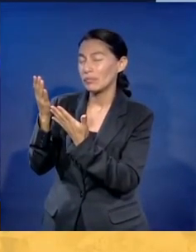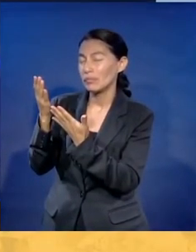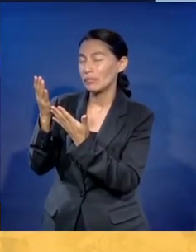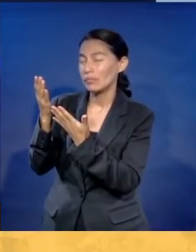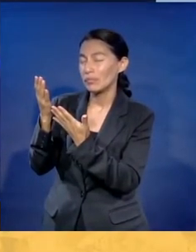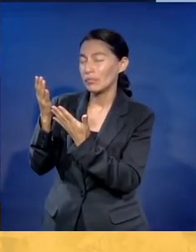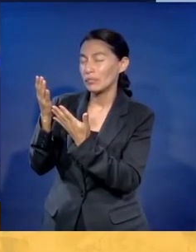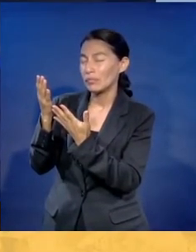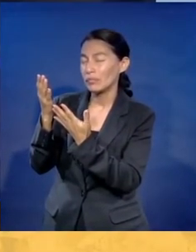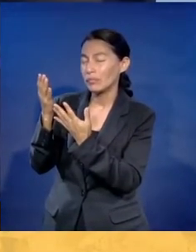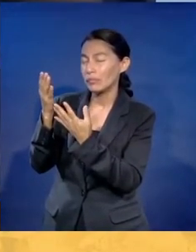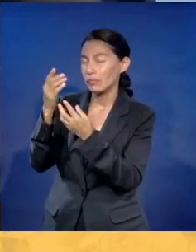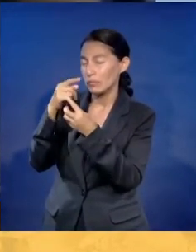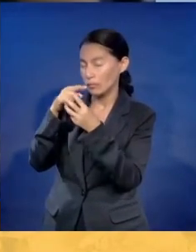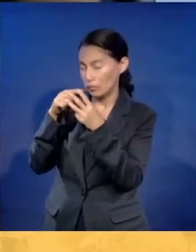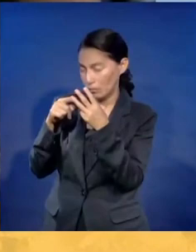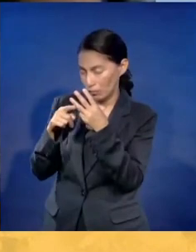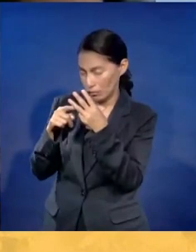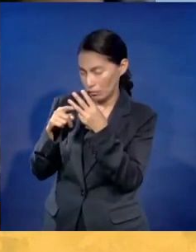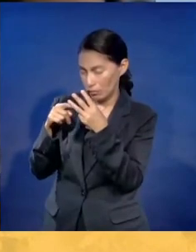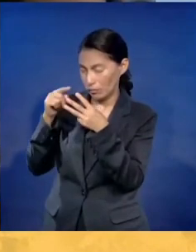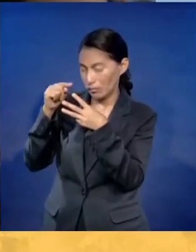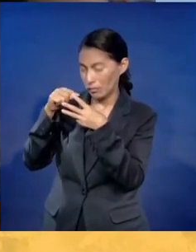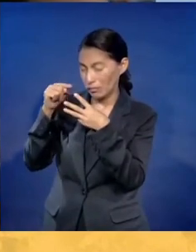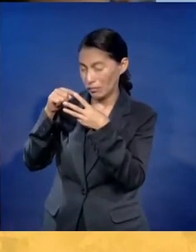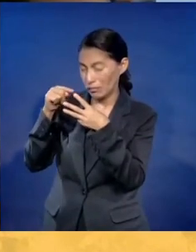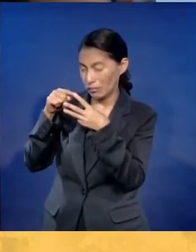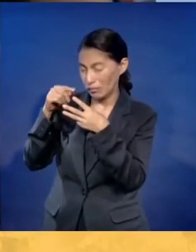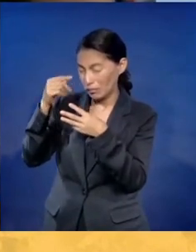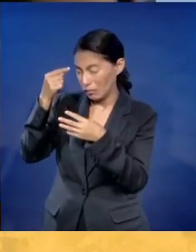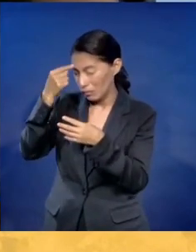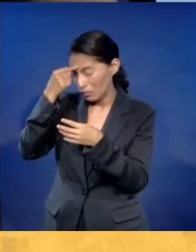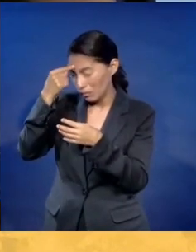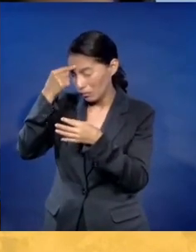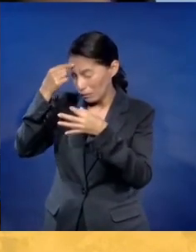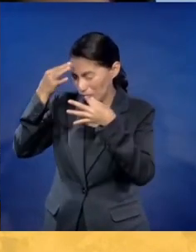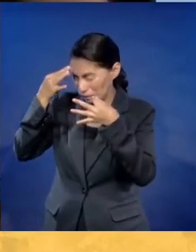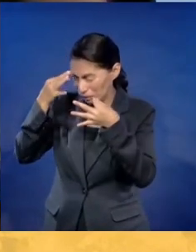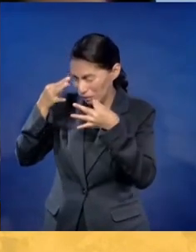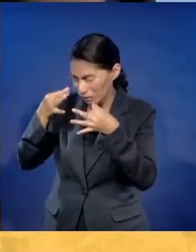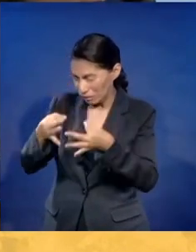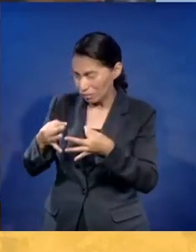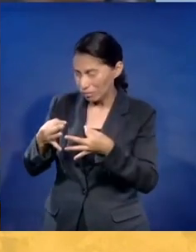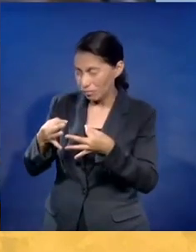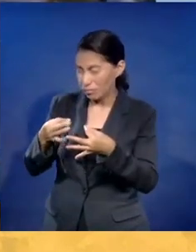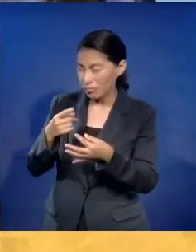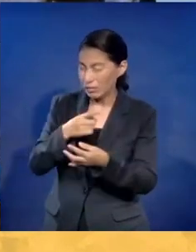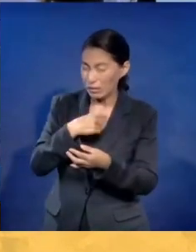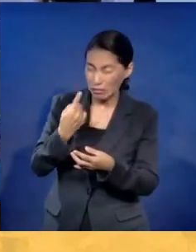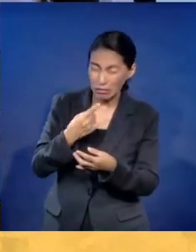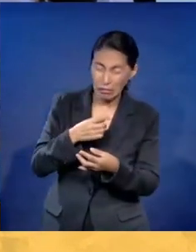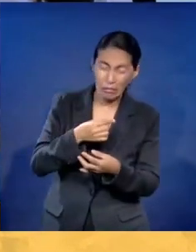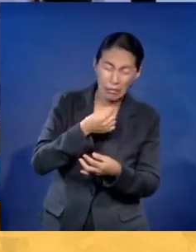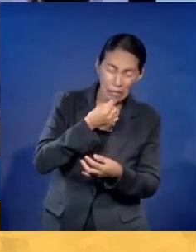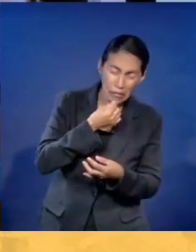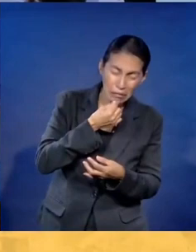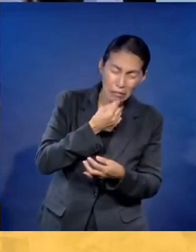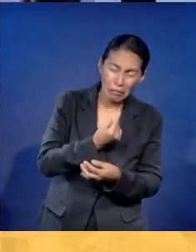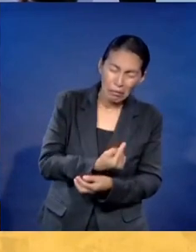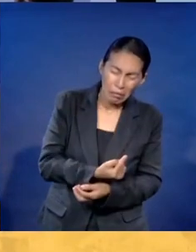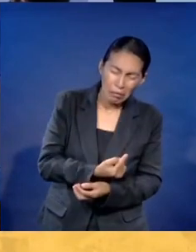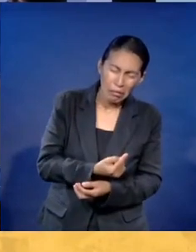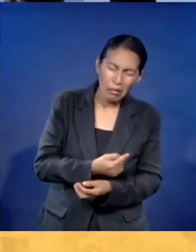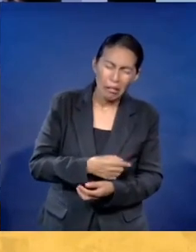concédenos el privilegio de madurar si lo necesitamos que dejemos de vivir como niños chiquitos haciendo